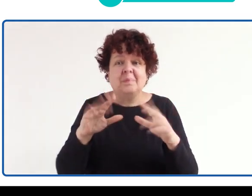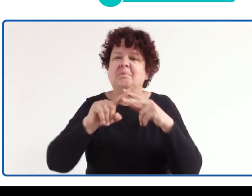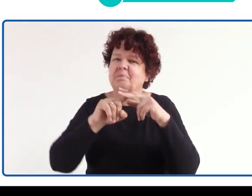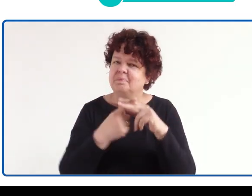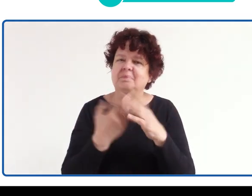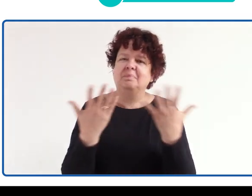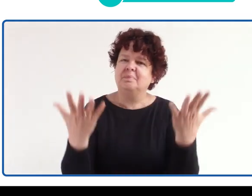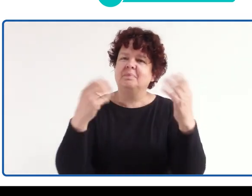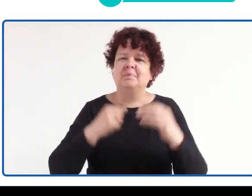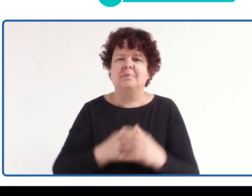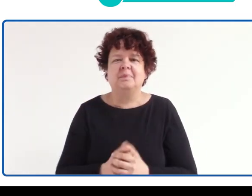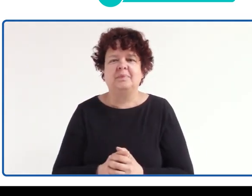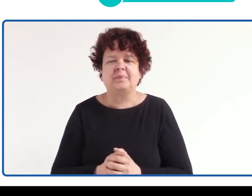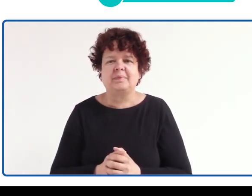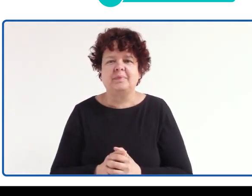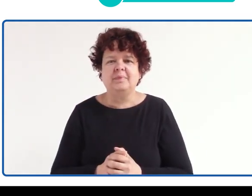¡Ahí vamos!